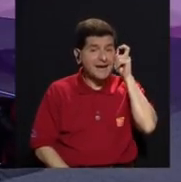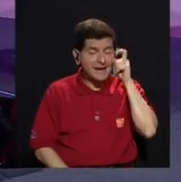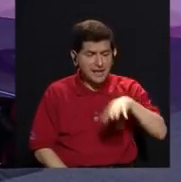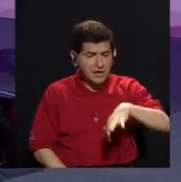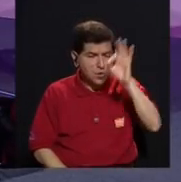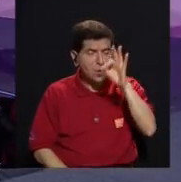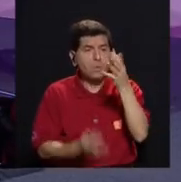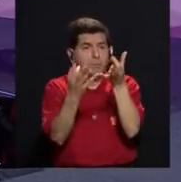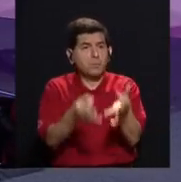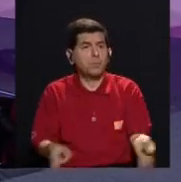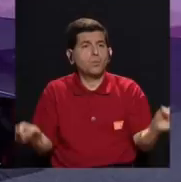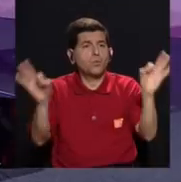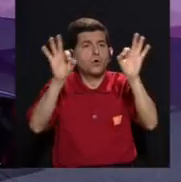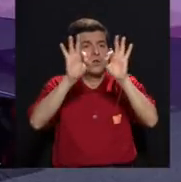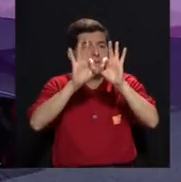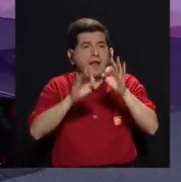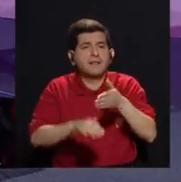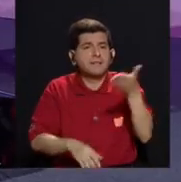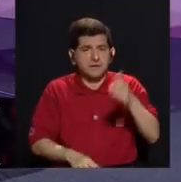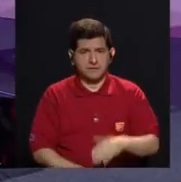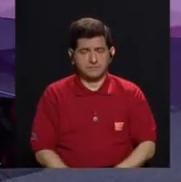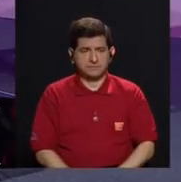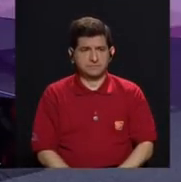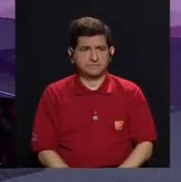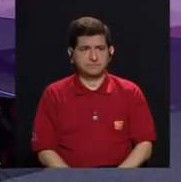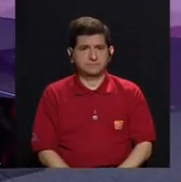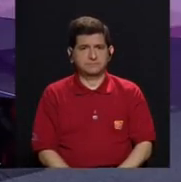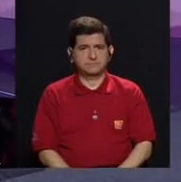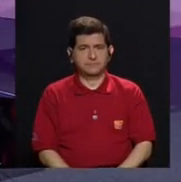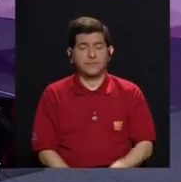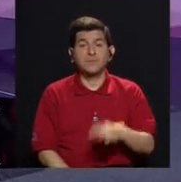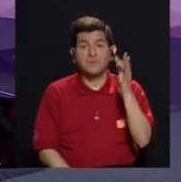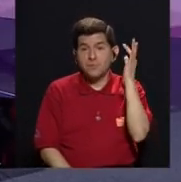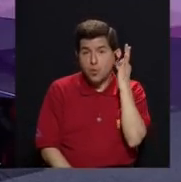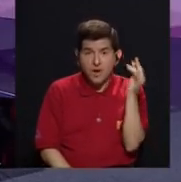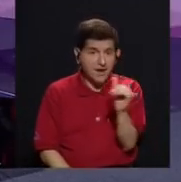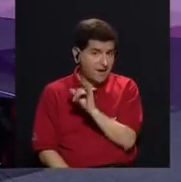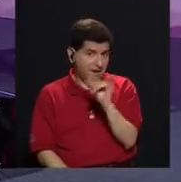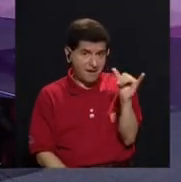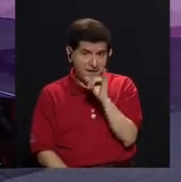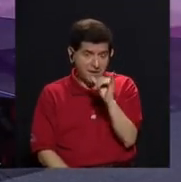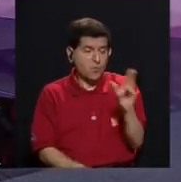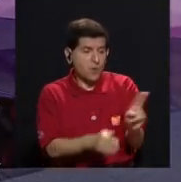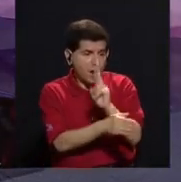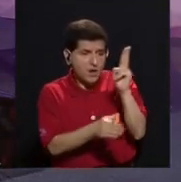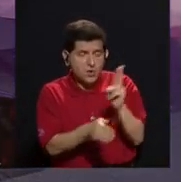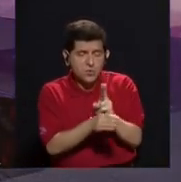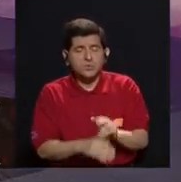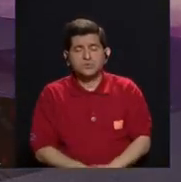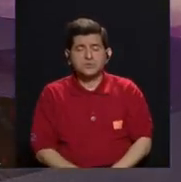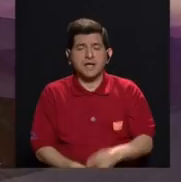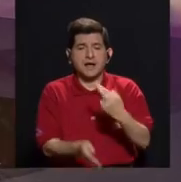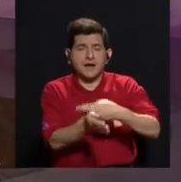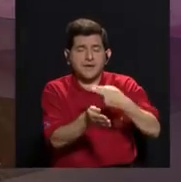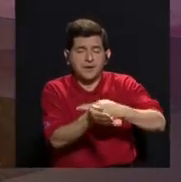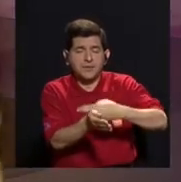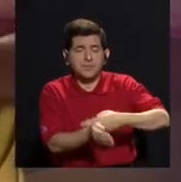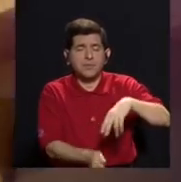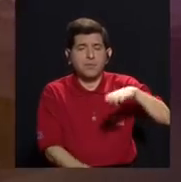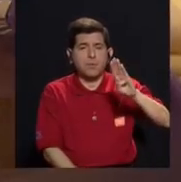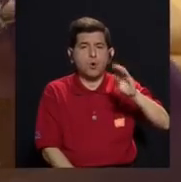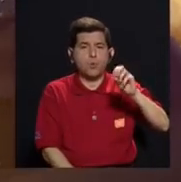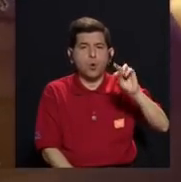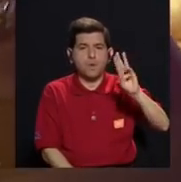con más importantes es como las mujeres también que están utilizando la bomba para